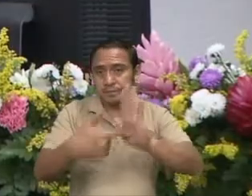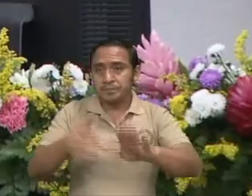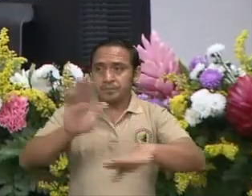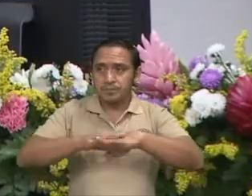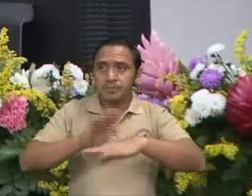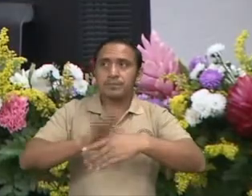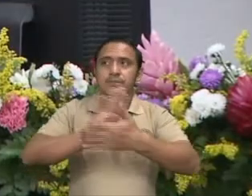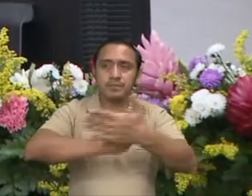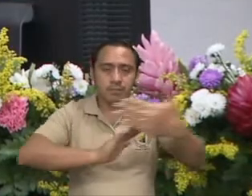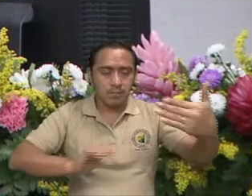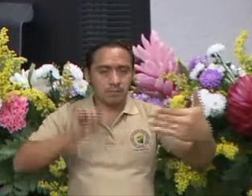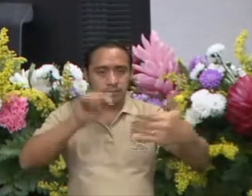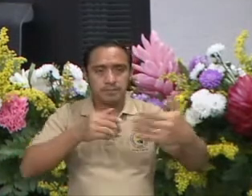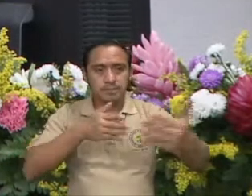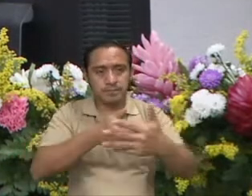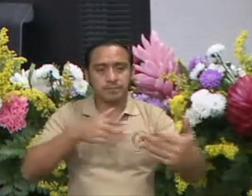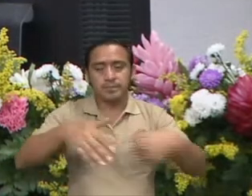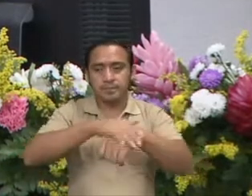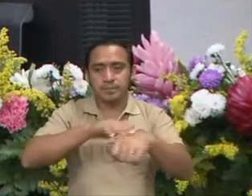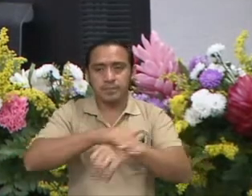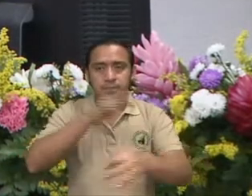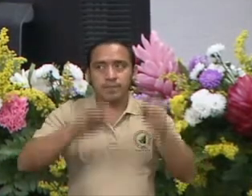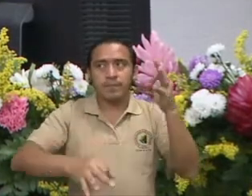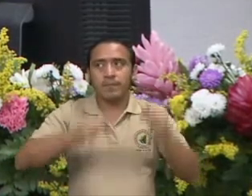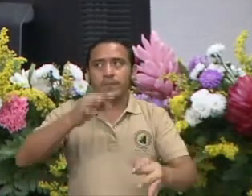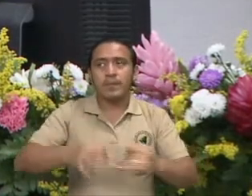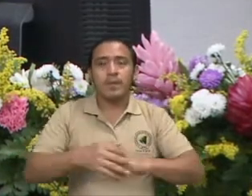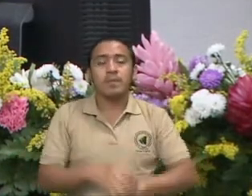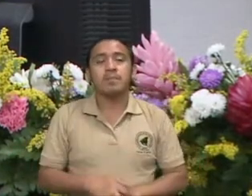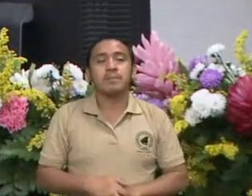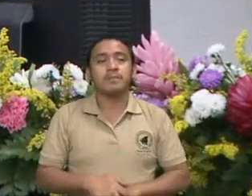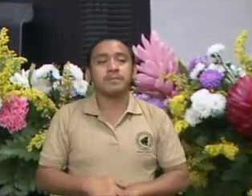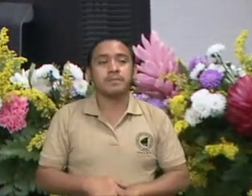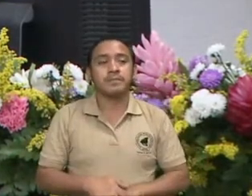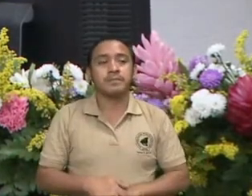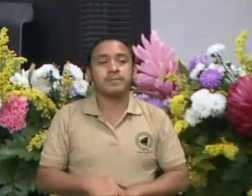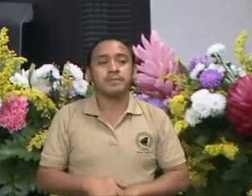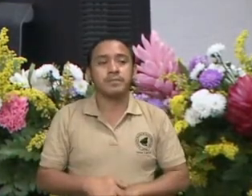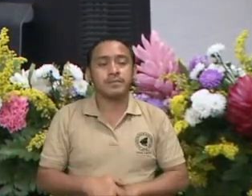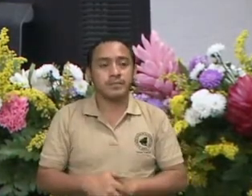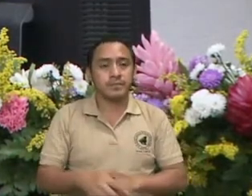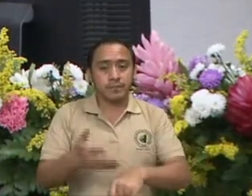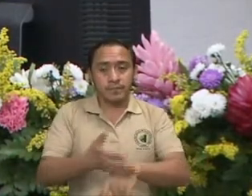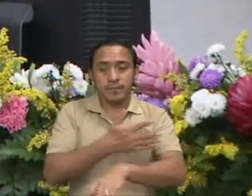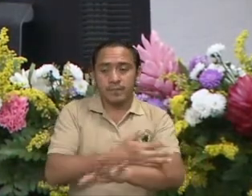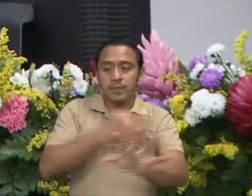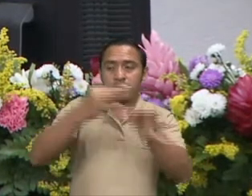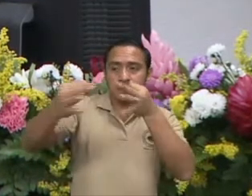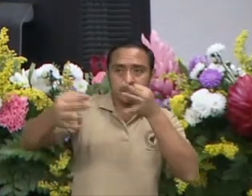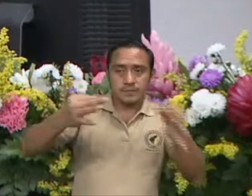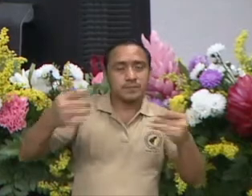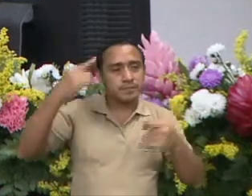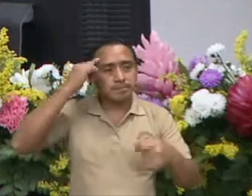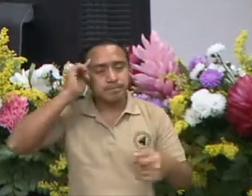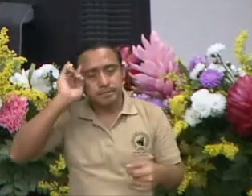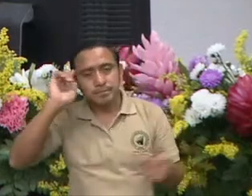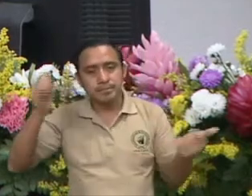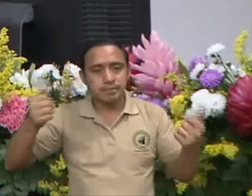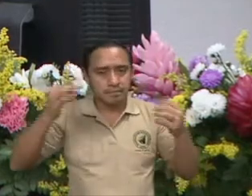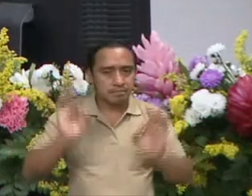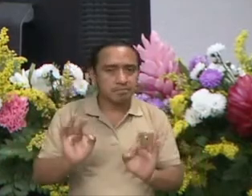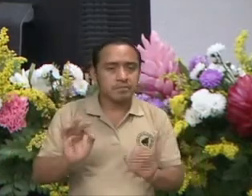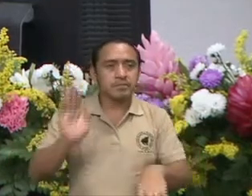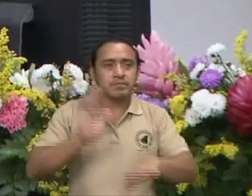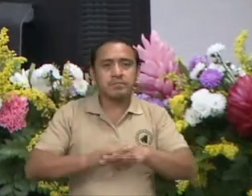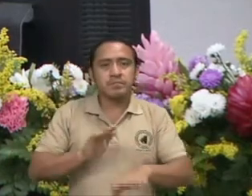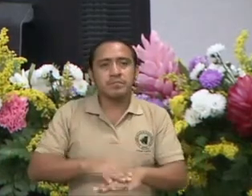De acuerdo con los parlamentarios, estas organizaciones se encuentran con juntas directivas vencidas y no han actualizado su